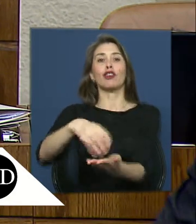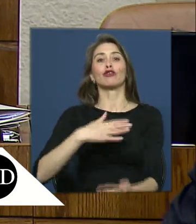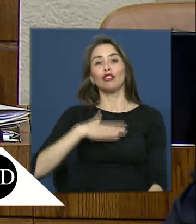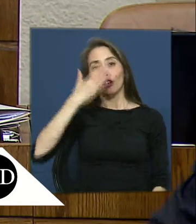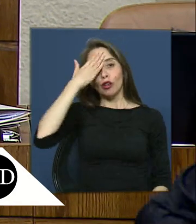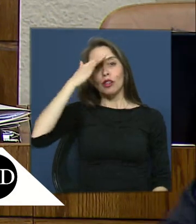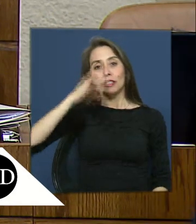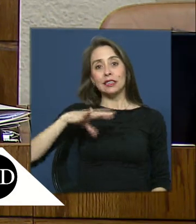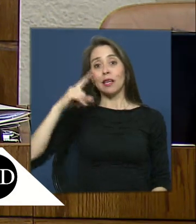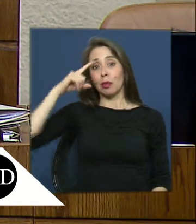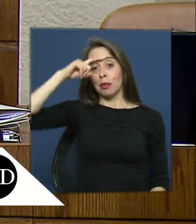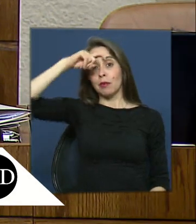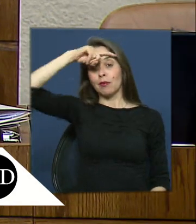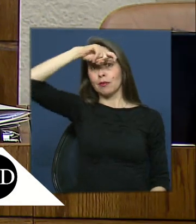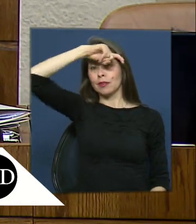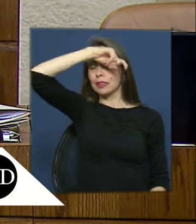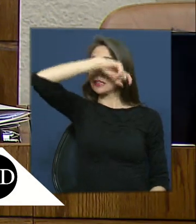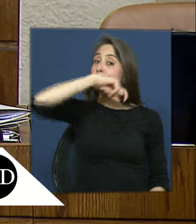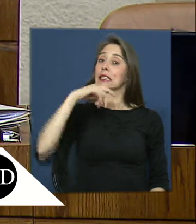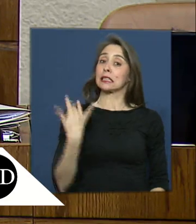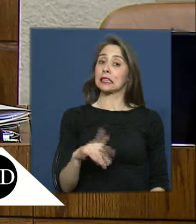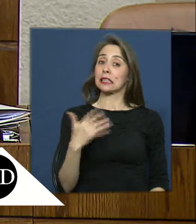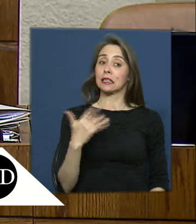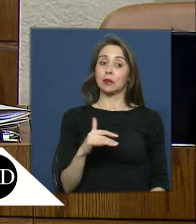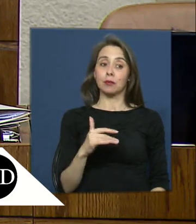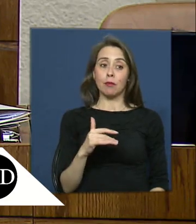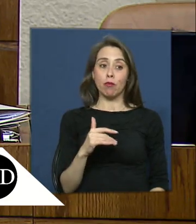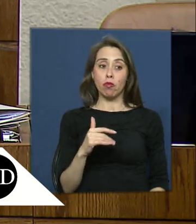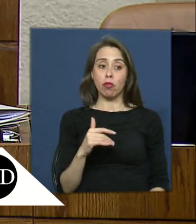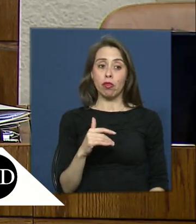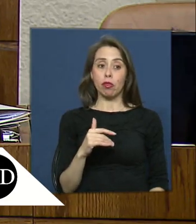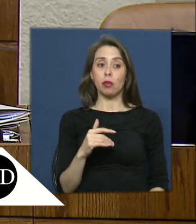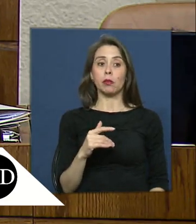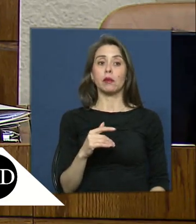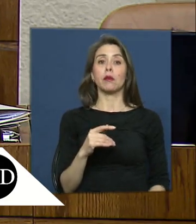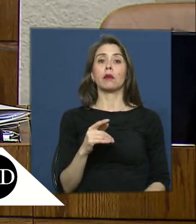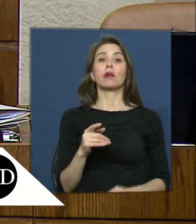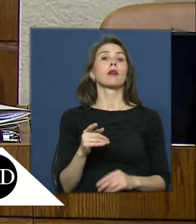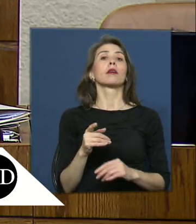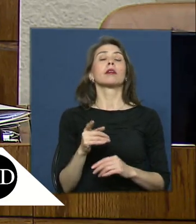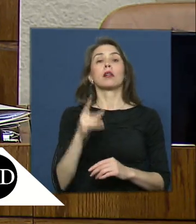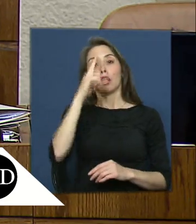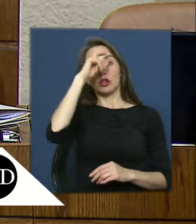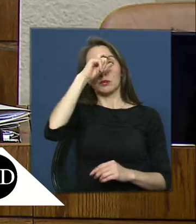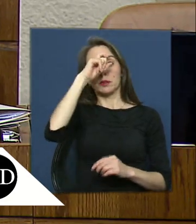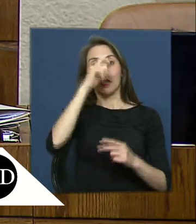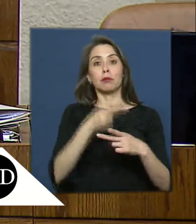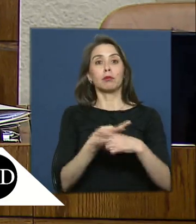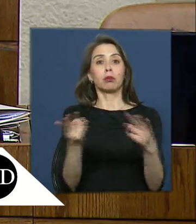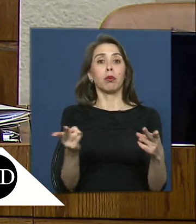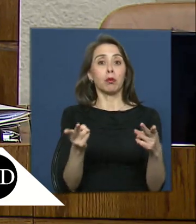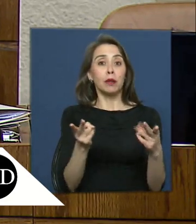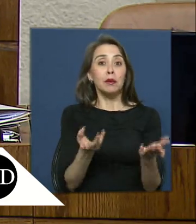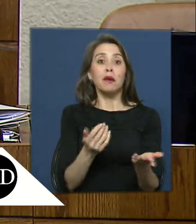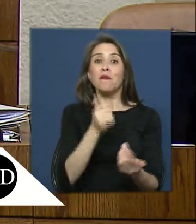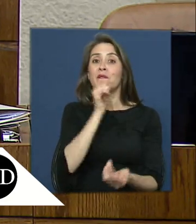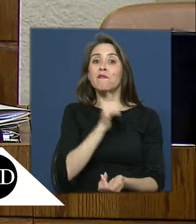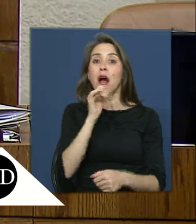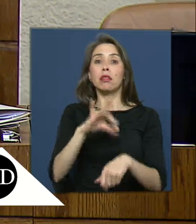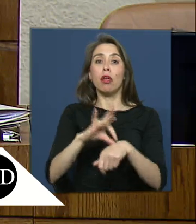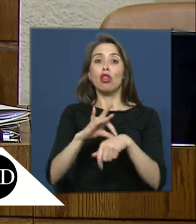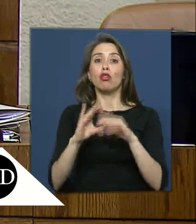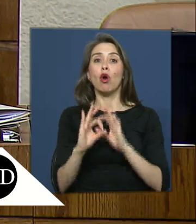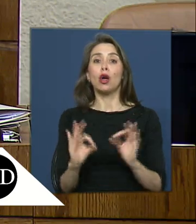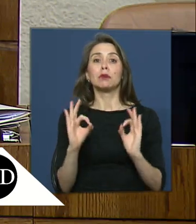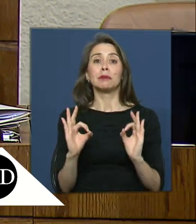las complicaciones, de las complejidades que tiene hoy día el servicio público en términos de salud y además la falta de especialistas que